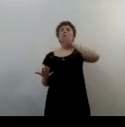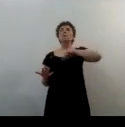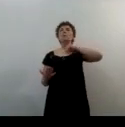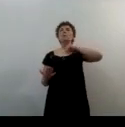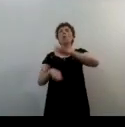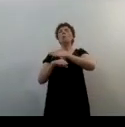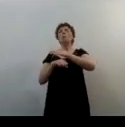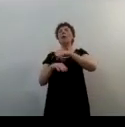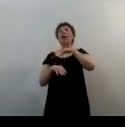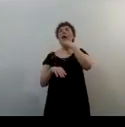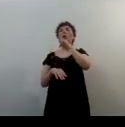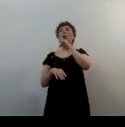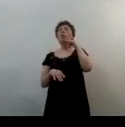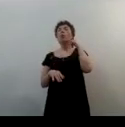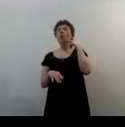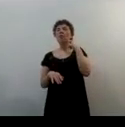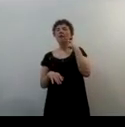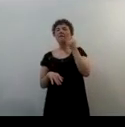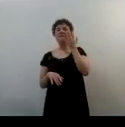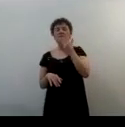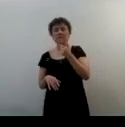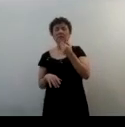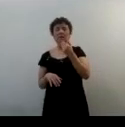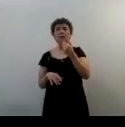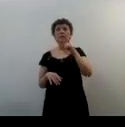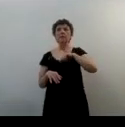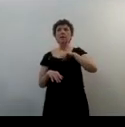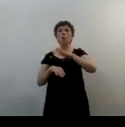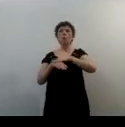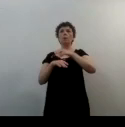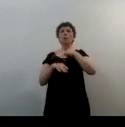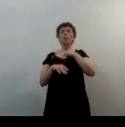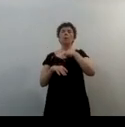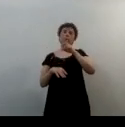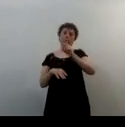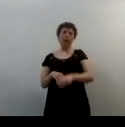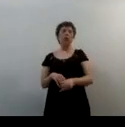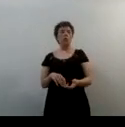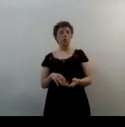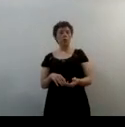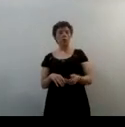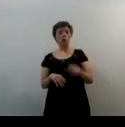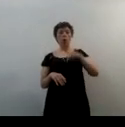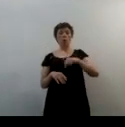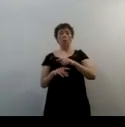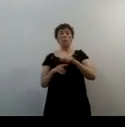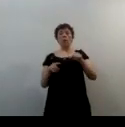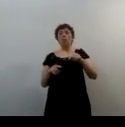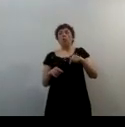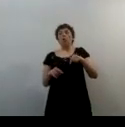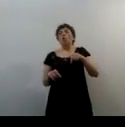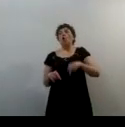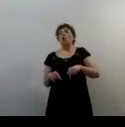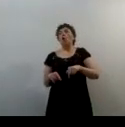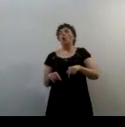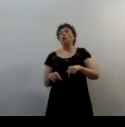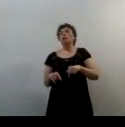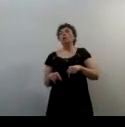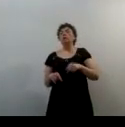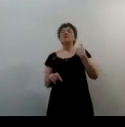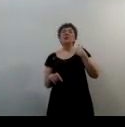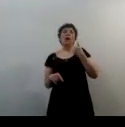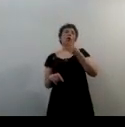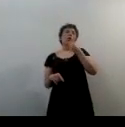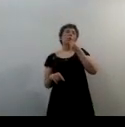dulces y es peor, porque te prohíben el dulce, un día lo consumes y ya que me he pasado, pues ya da igual y como lo que